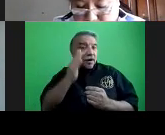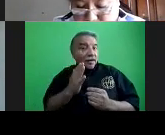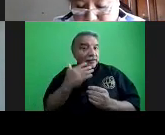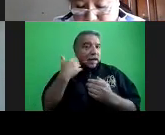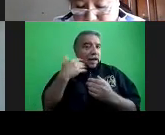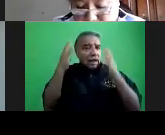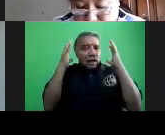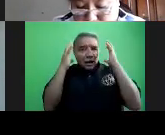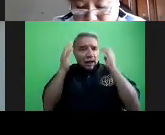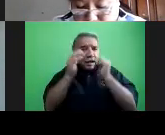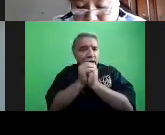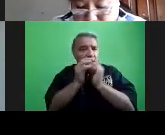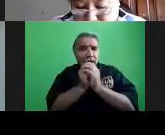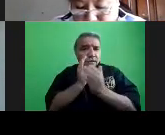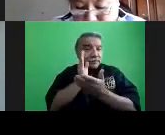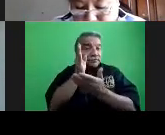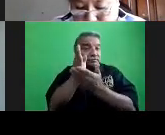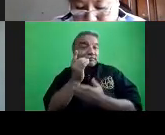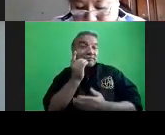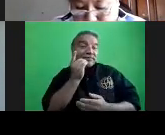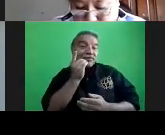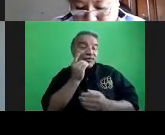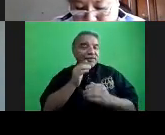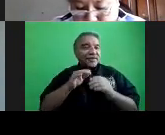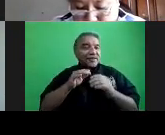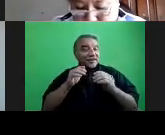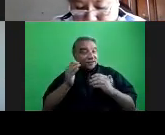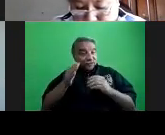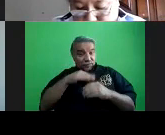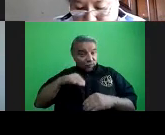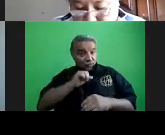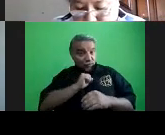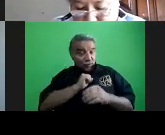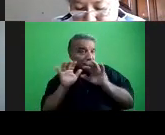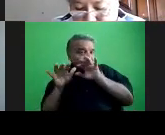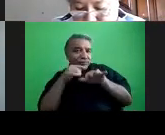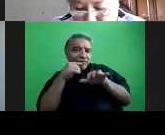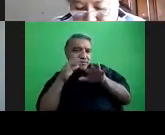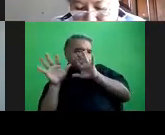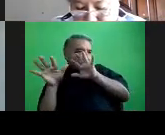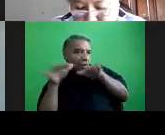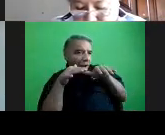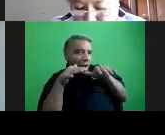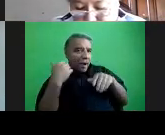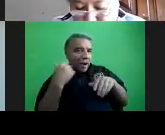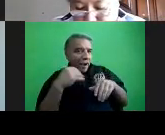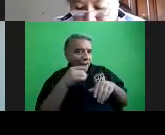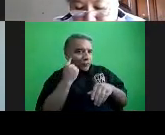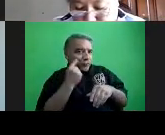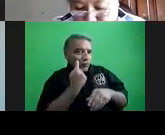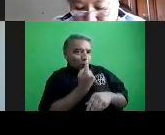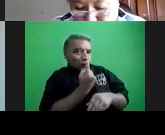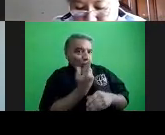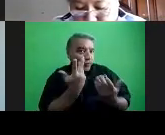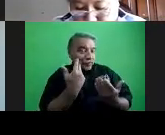diferente, él estaba solo, él era una persona sorda, él se sentía muy confundido. Y la directora siempre llegaba